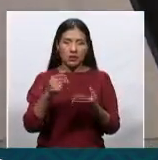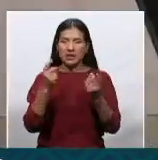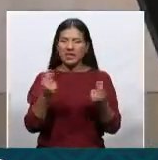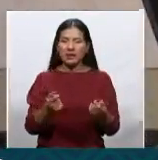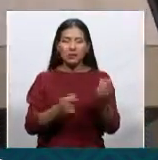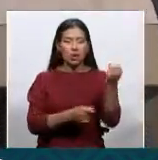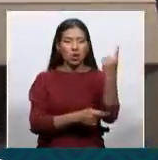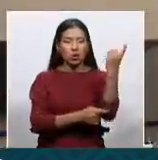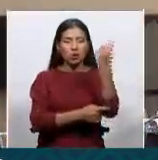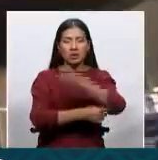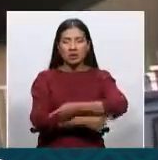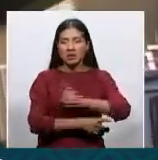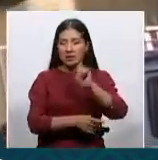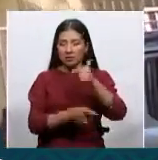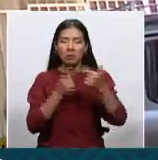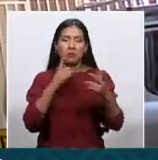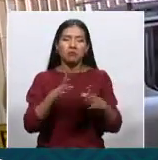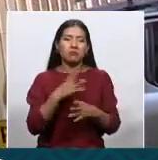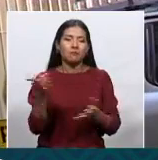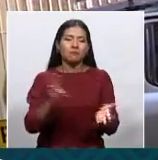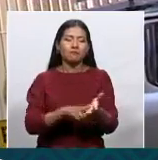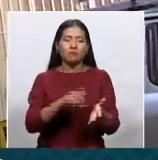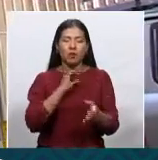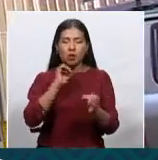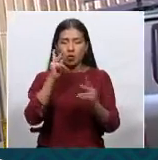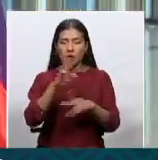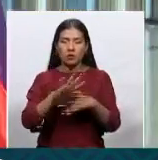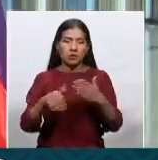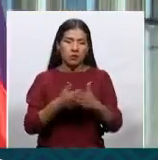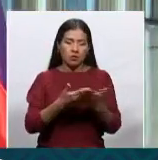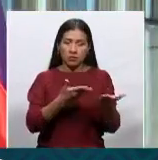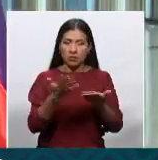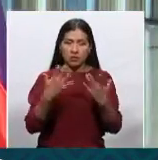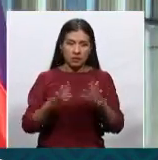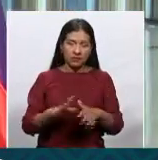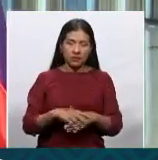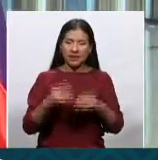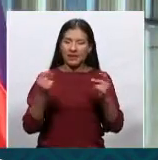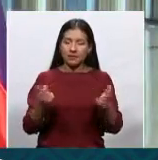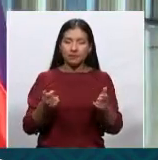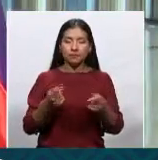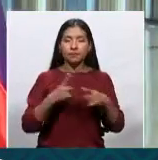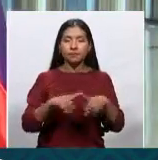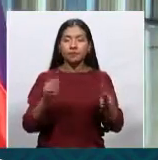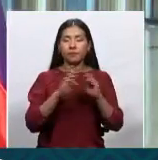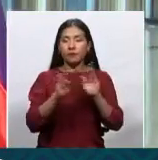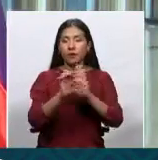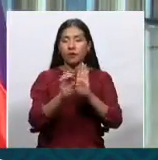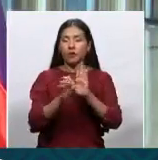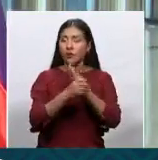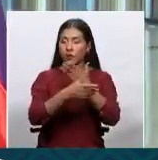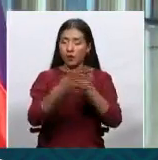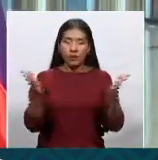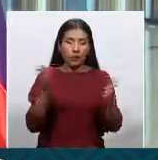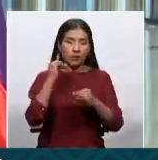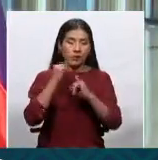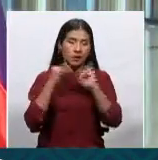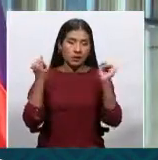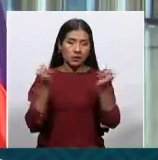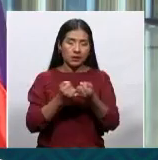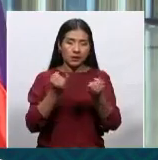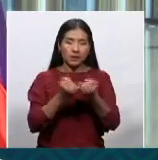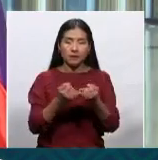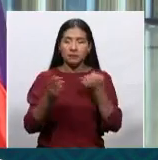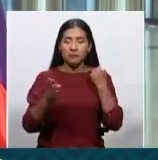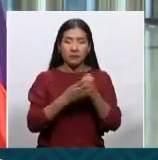días después de la carta de intención firmada por autoridades de Áñez. Una vez que un banco, cualquier institución financiera desembolsa